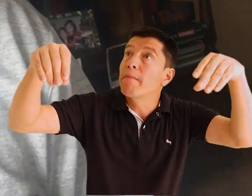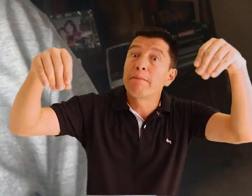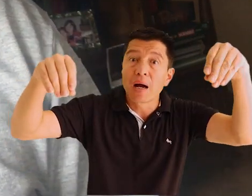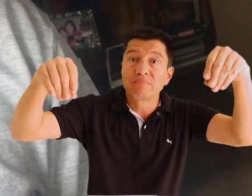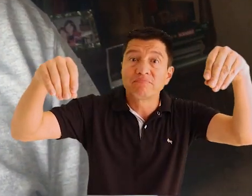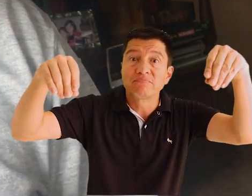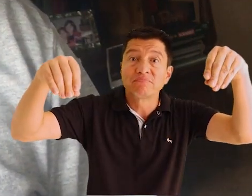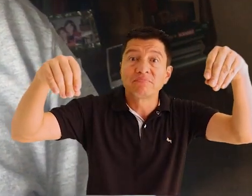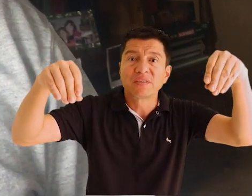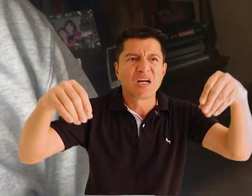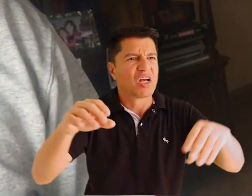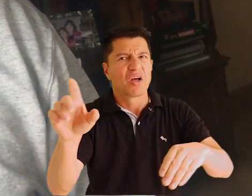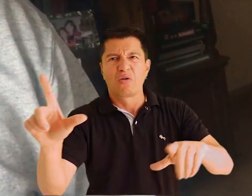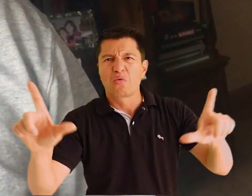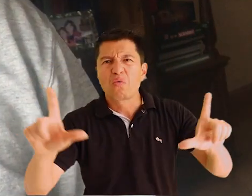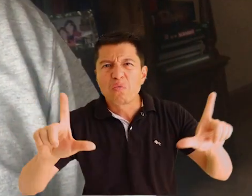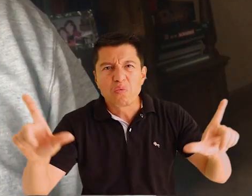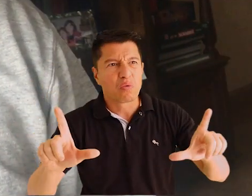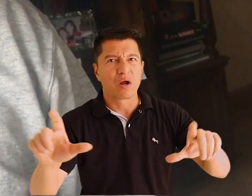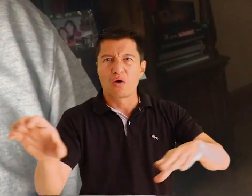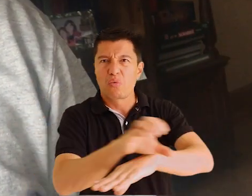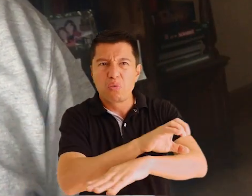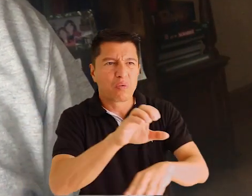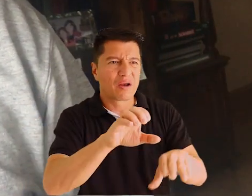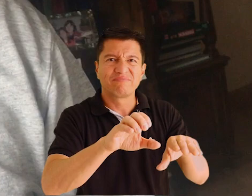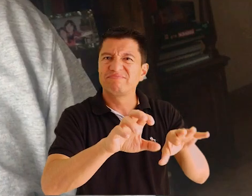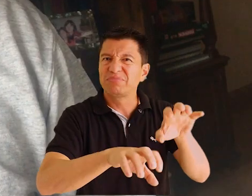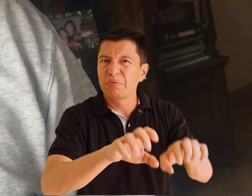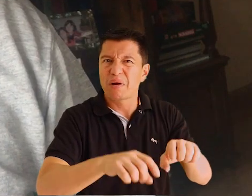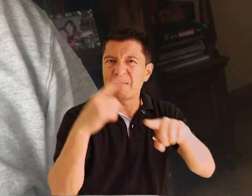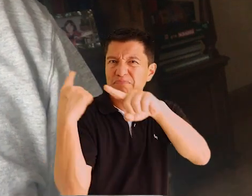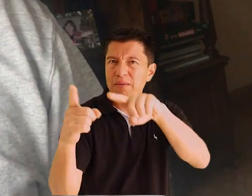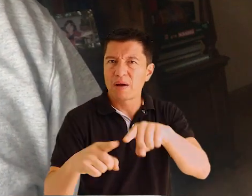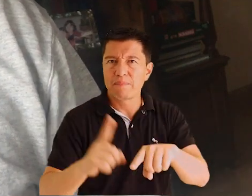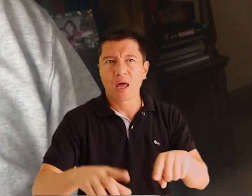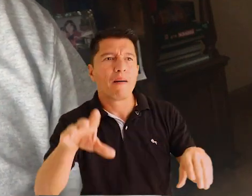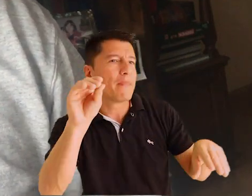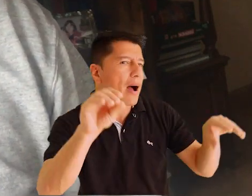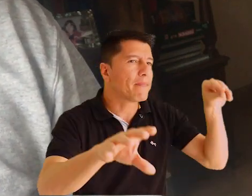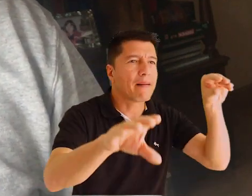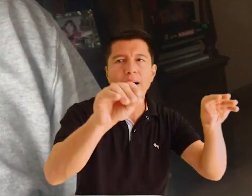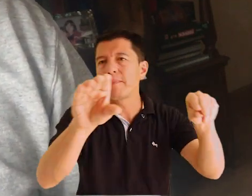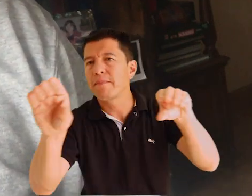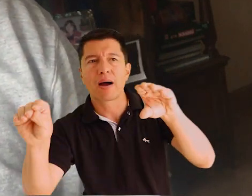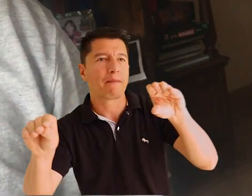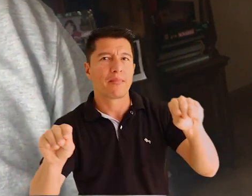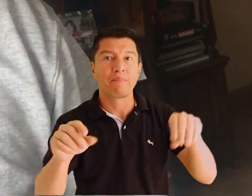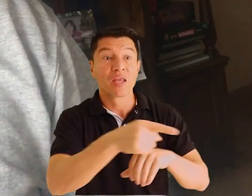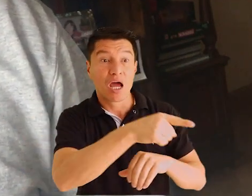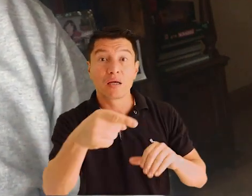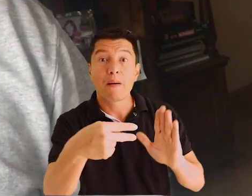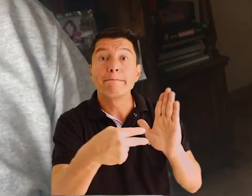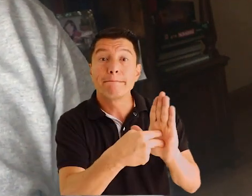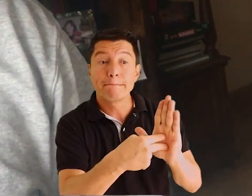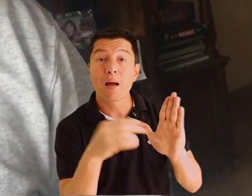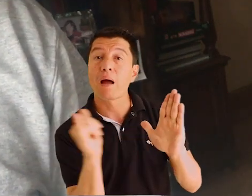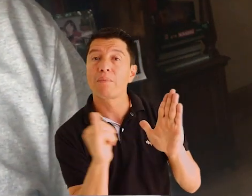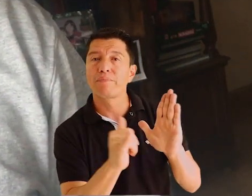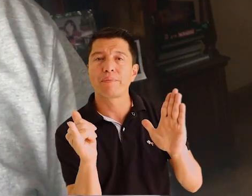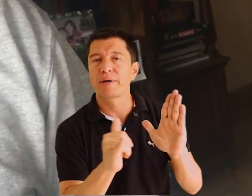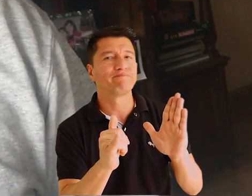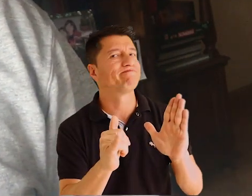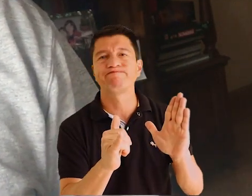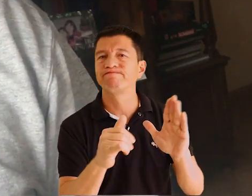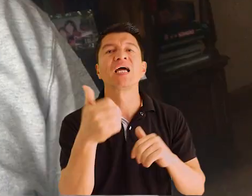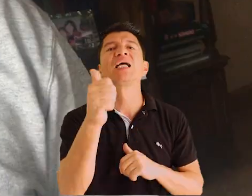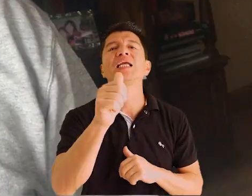completo todos los electrodomésticos que tengo en mi casa y que puedo apagar, pues aunque los dejara en stand-by, consumirían un